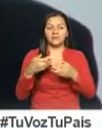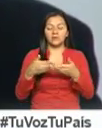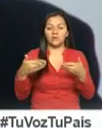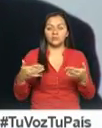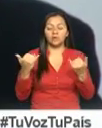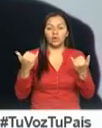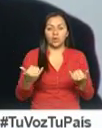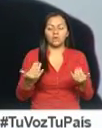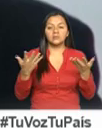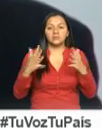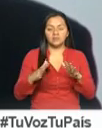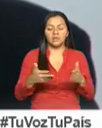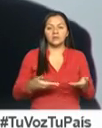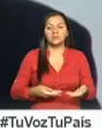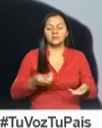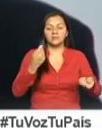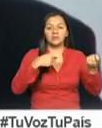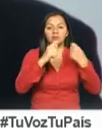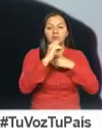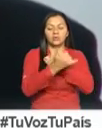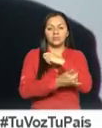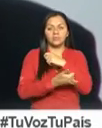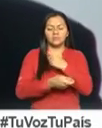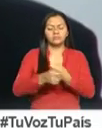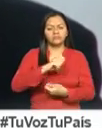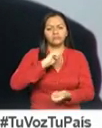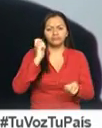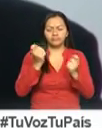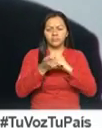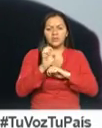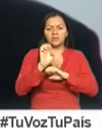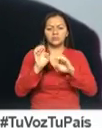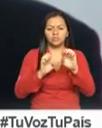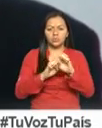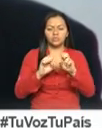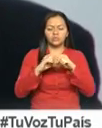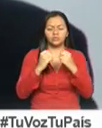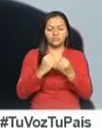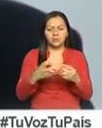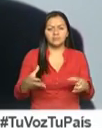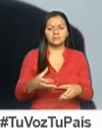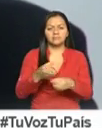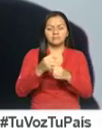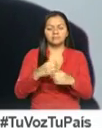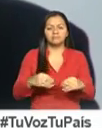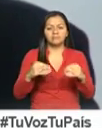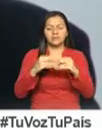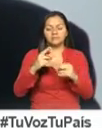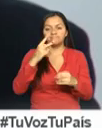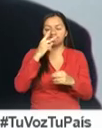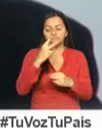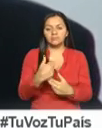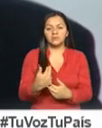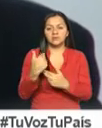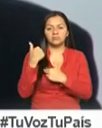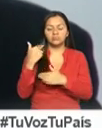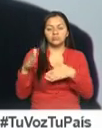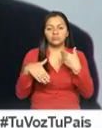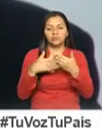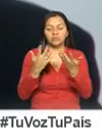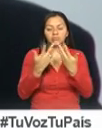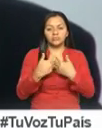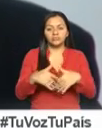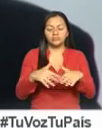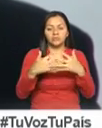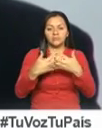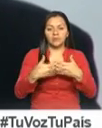somos exportadores de energía. Grandes cambios estructurales hemos logrado conseguir con el desarrollo de las centrales hidroeléctricas, que muchas de ellas ya son